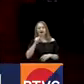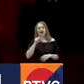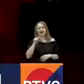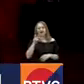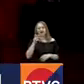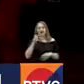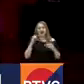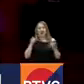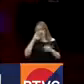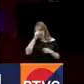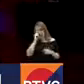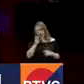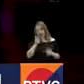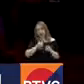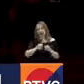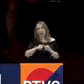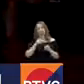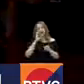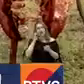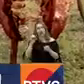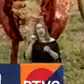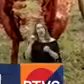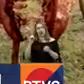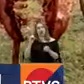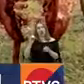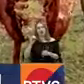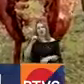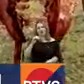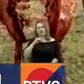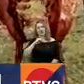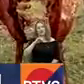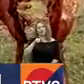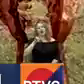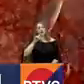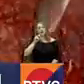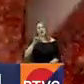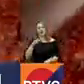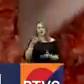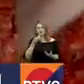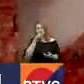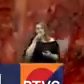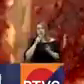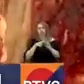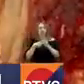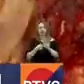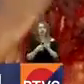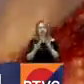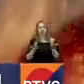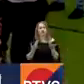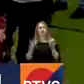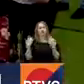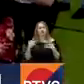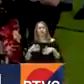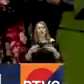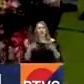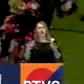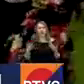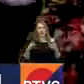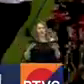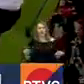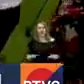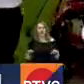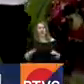araucano juan farfán muestras culturales musicales y gastronómicas hicieron parte de este evento que reunió a los mejores